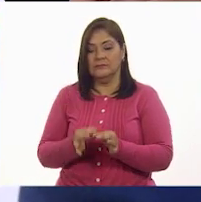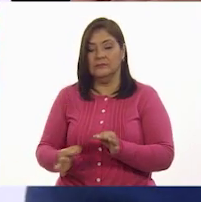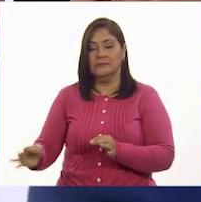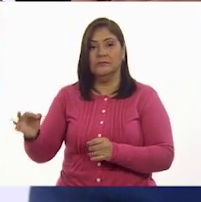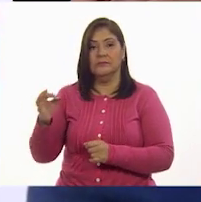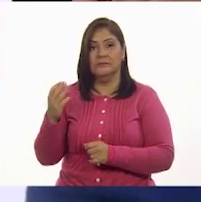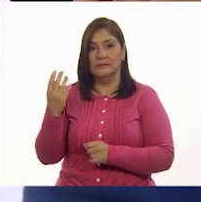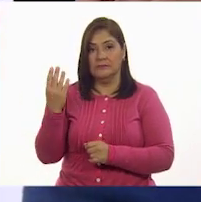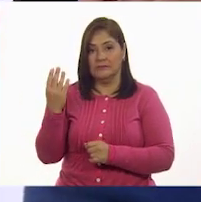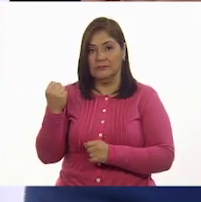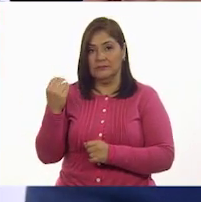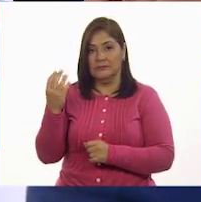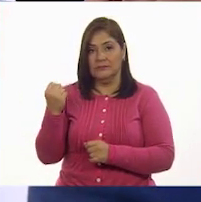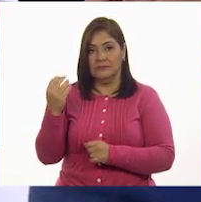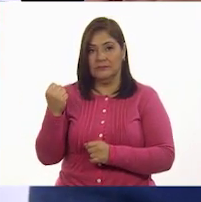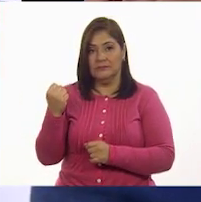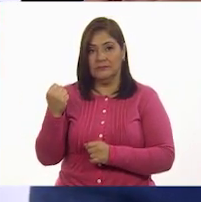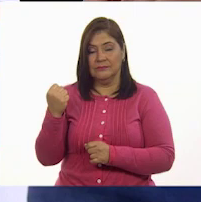ocho,